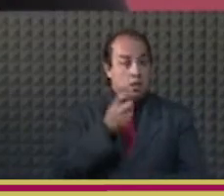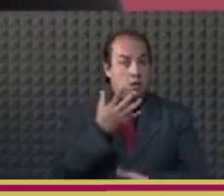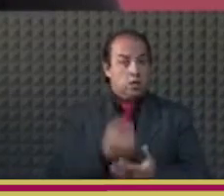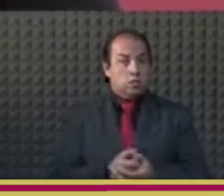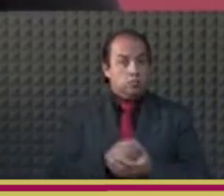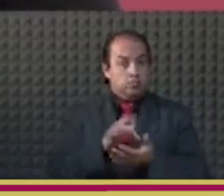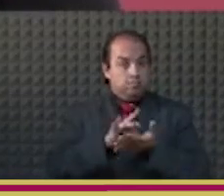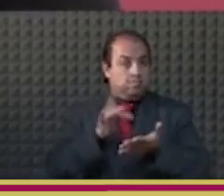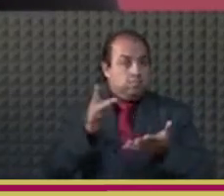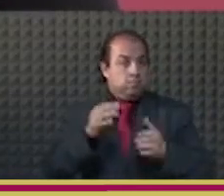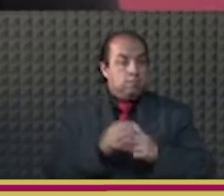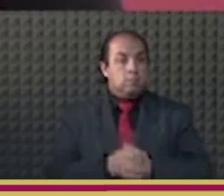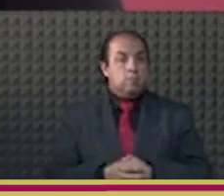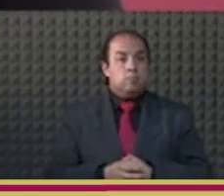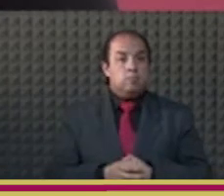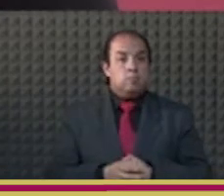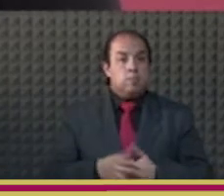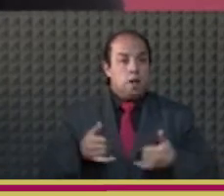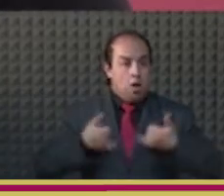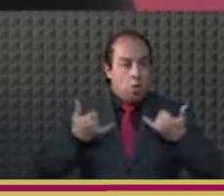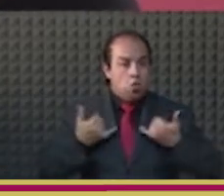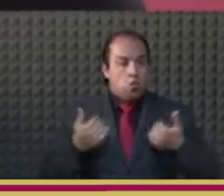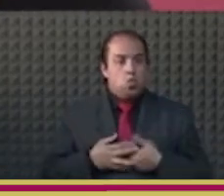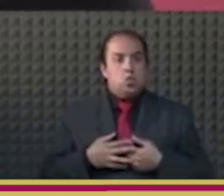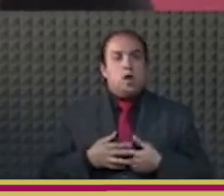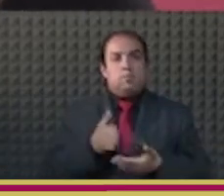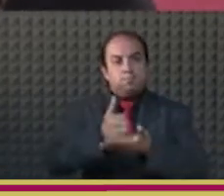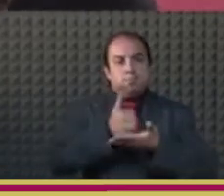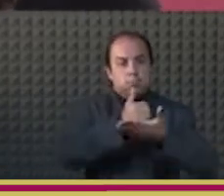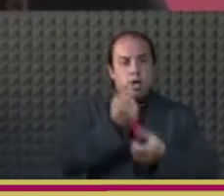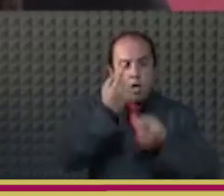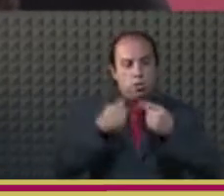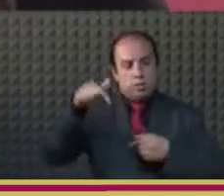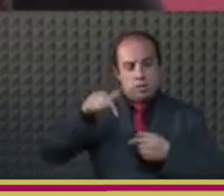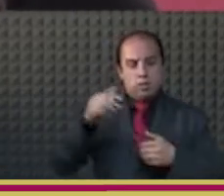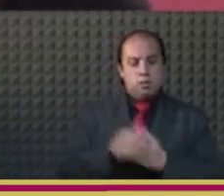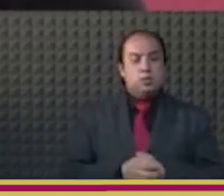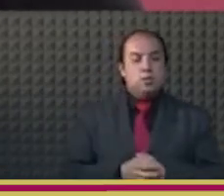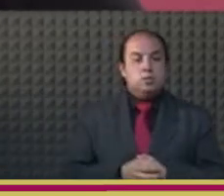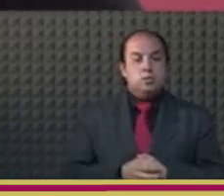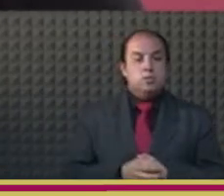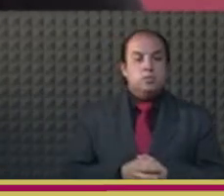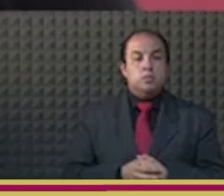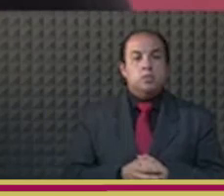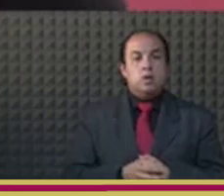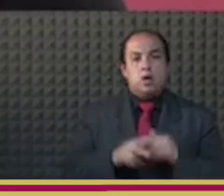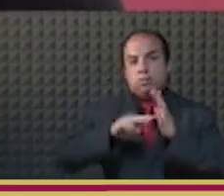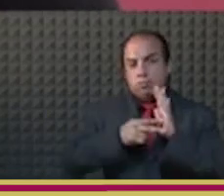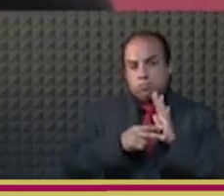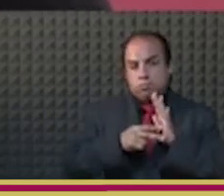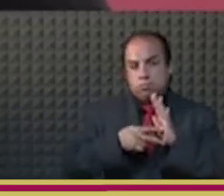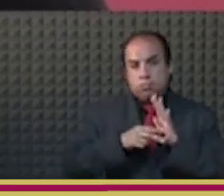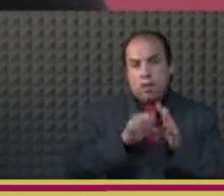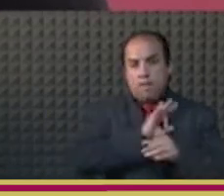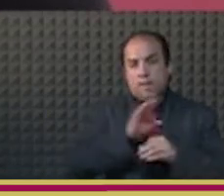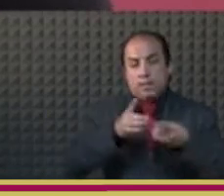gracias precisamente a jóvenes que nos han ayudado, aquí algunos de ellos, con ingenieros a